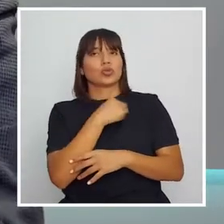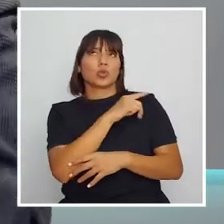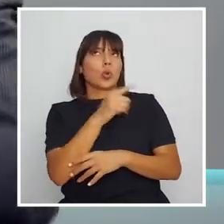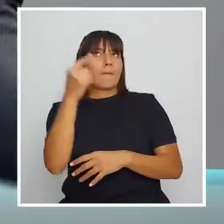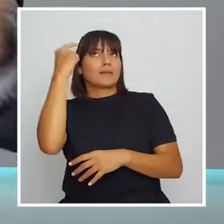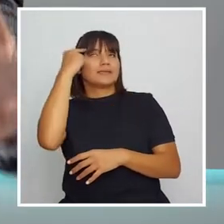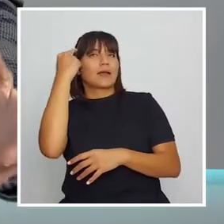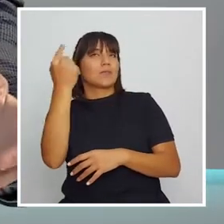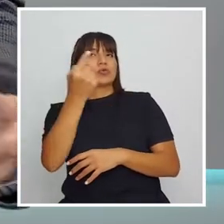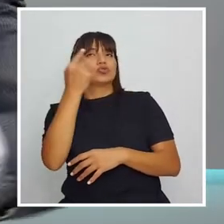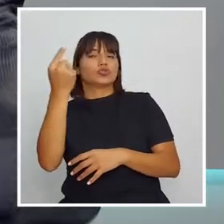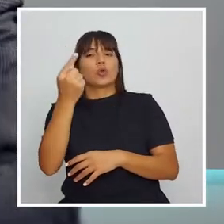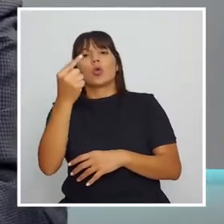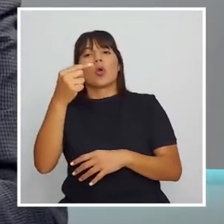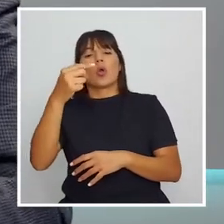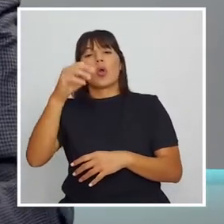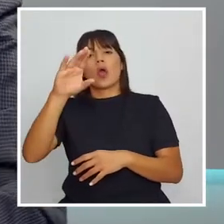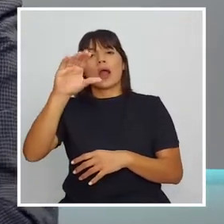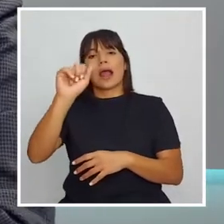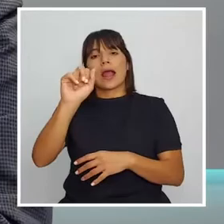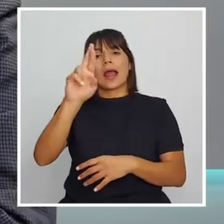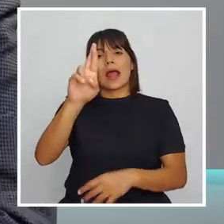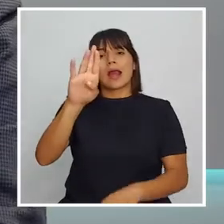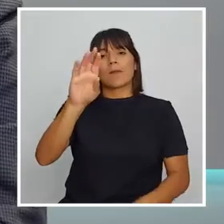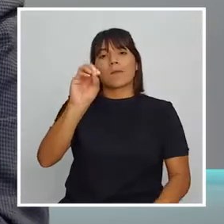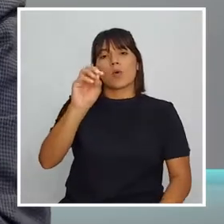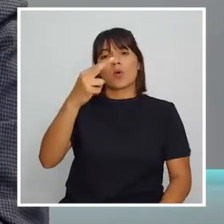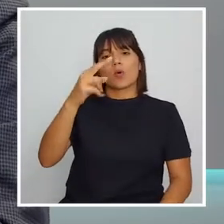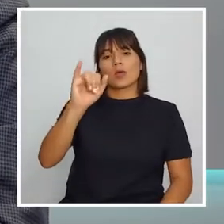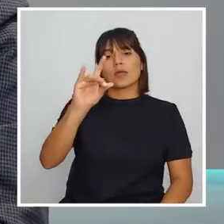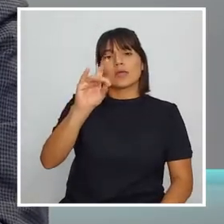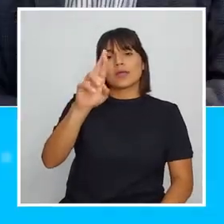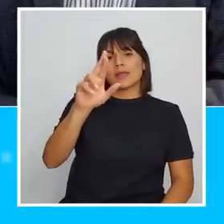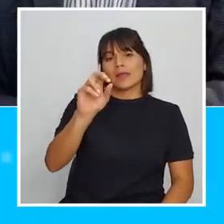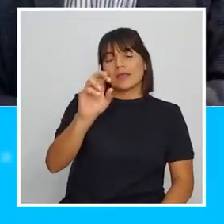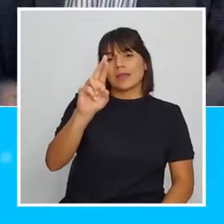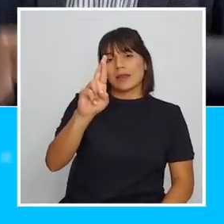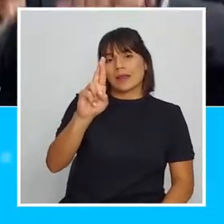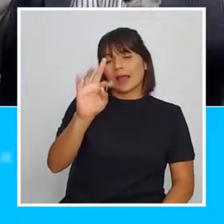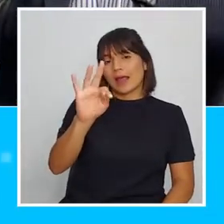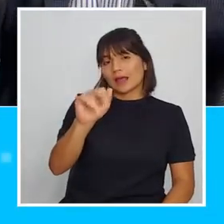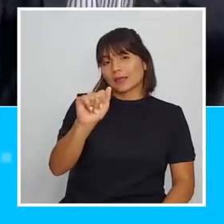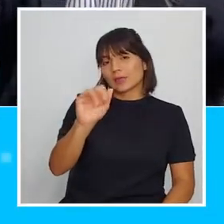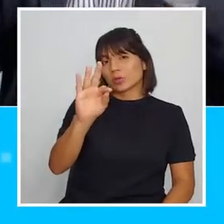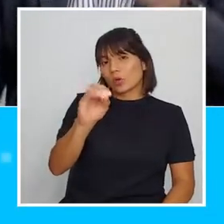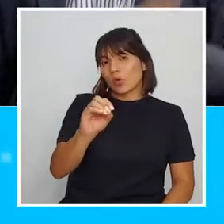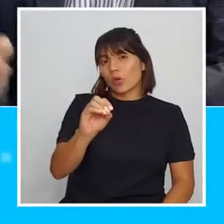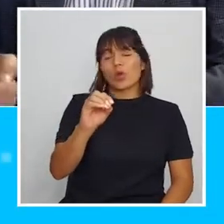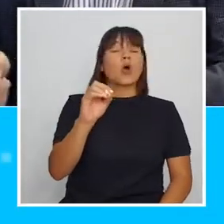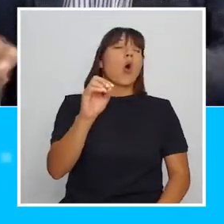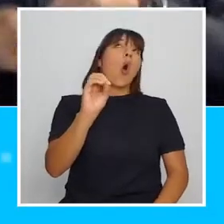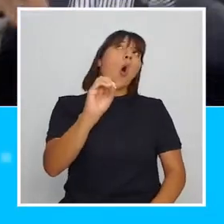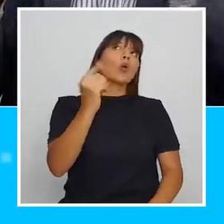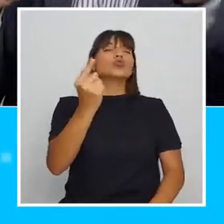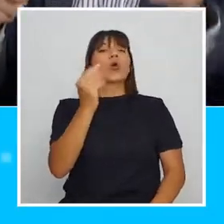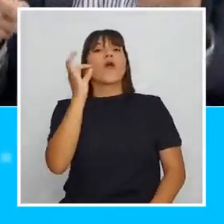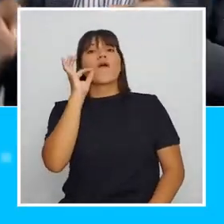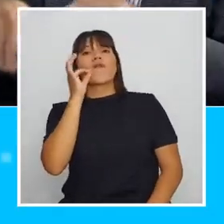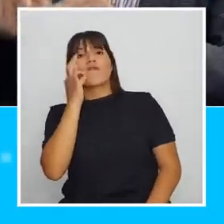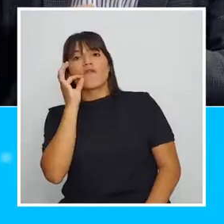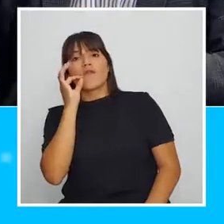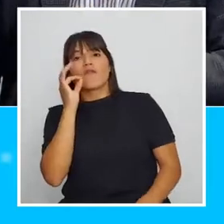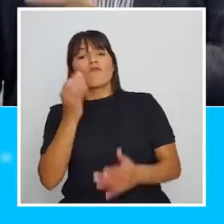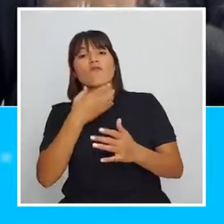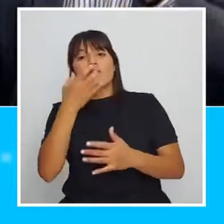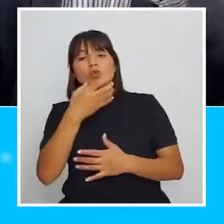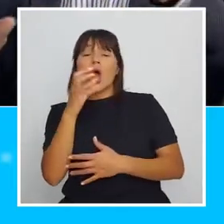carbohidratos, ni piensa solo en frutas o solo en verduras. Uno ve integralmente, bueno, cuánta agua